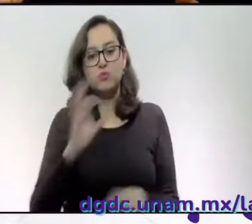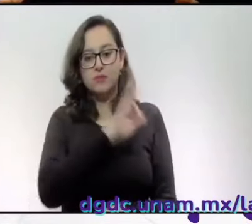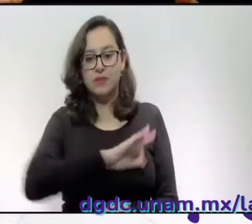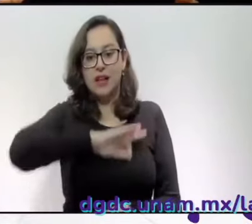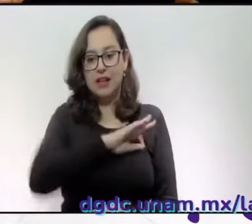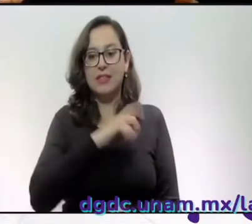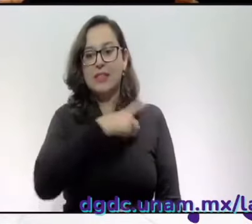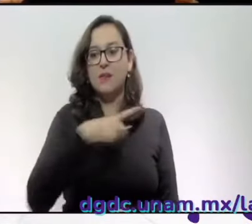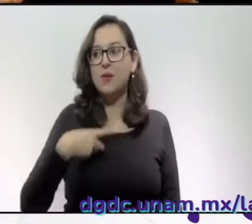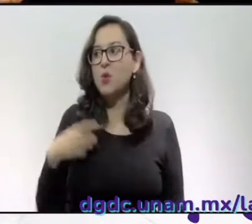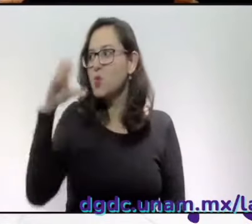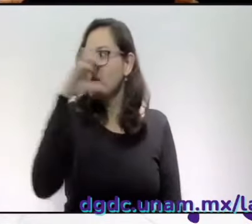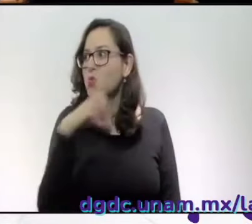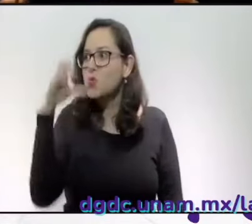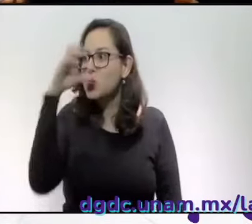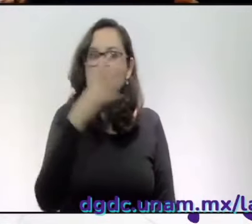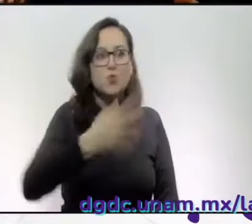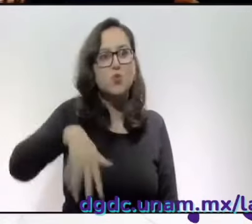que sean críticos.